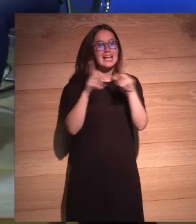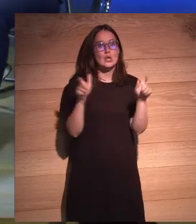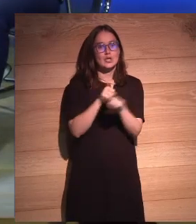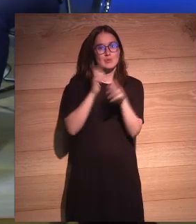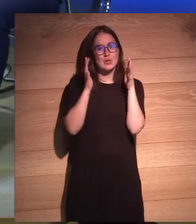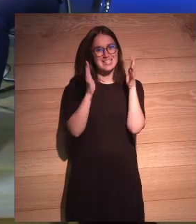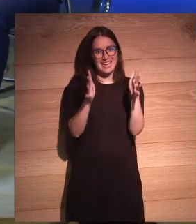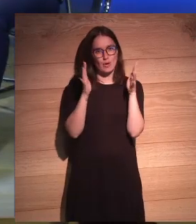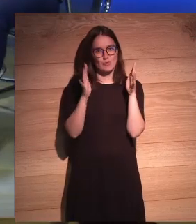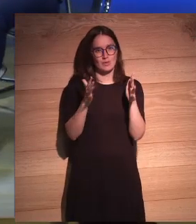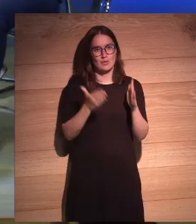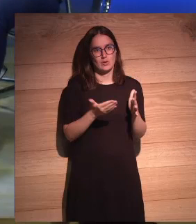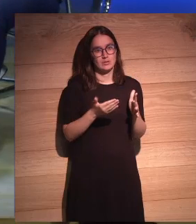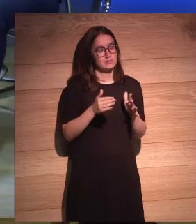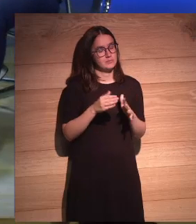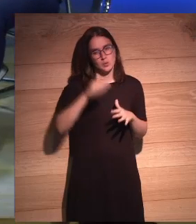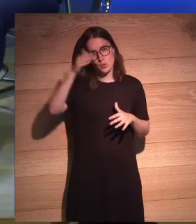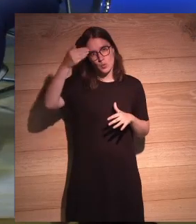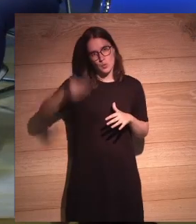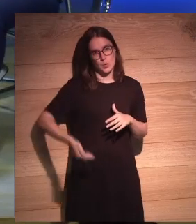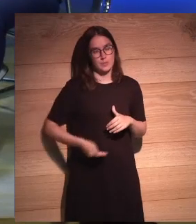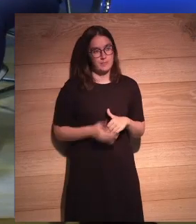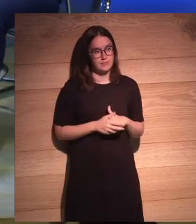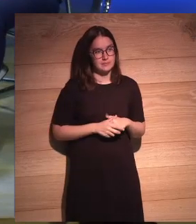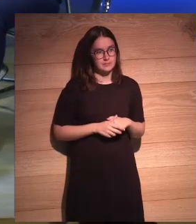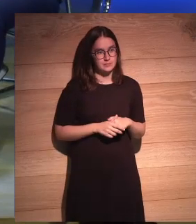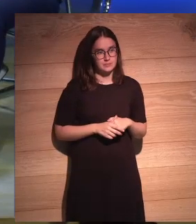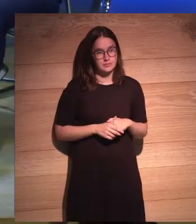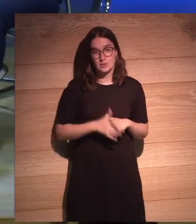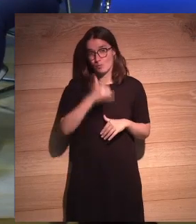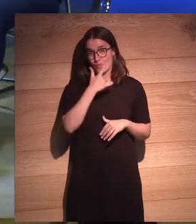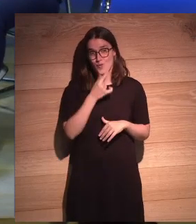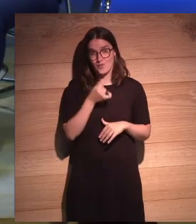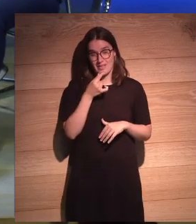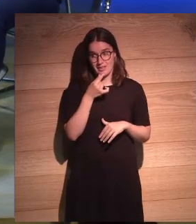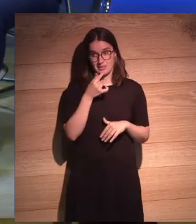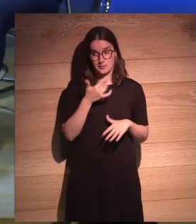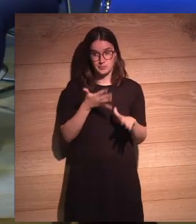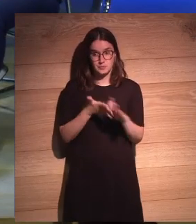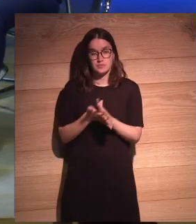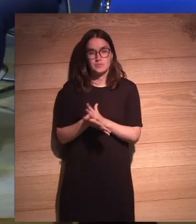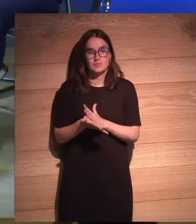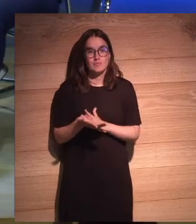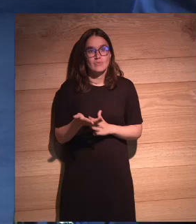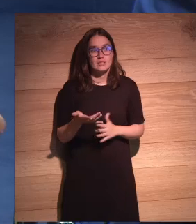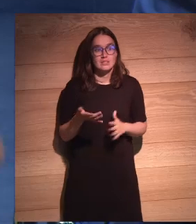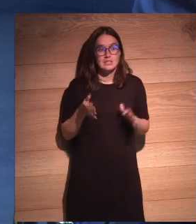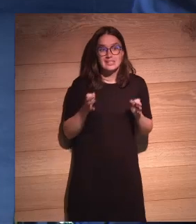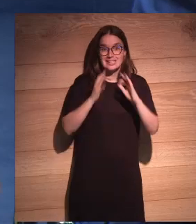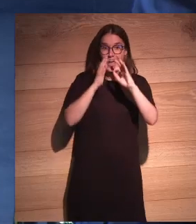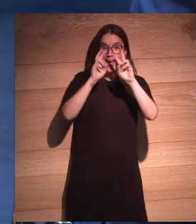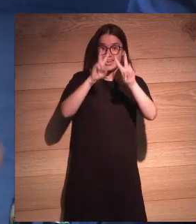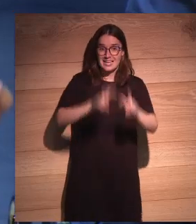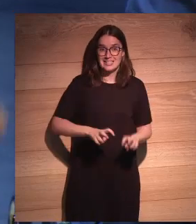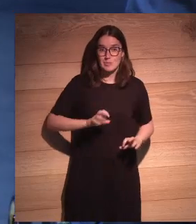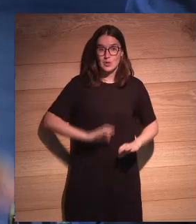de recomendación es la cuestión. Y es muy sencillo, es decir, es la analítica, pero sobre todo